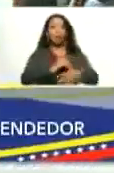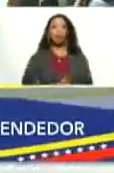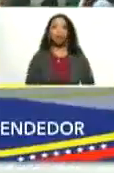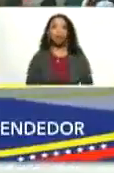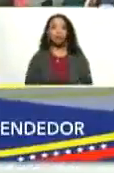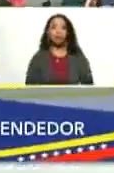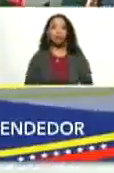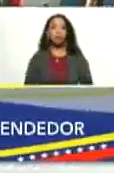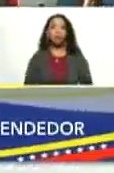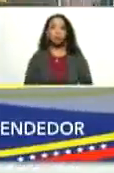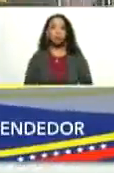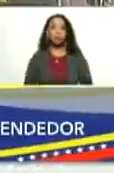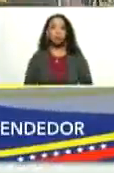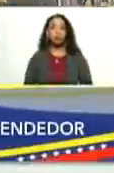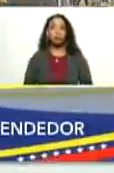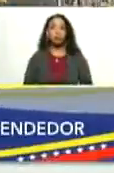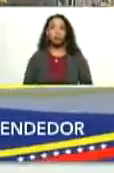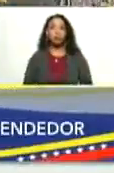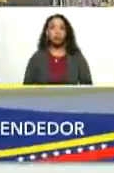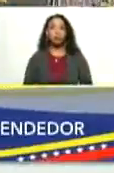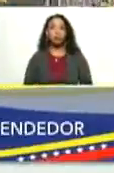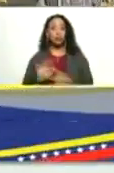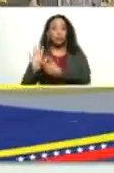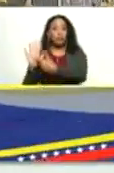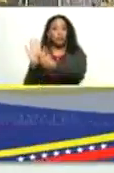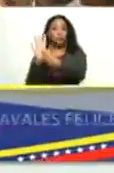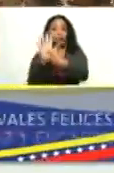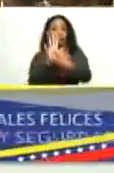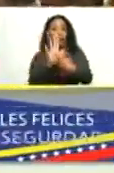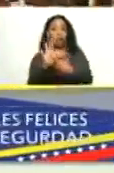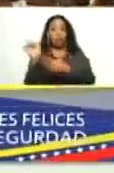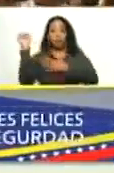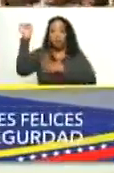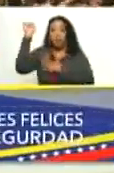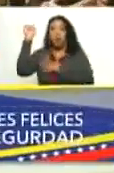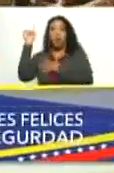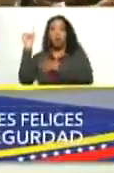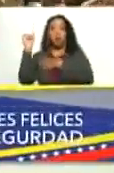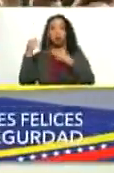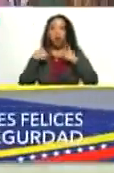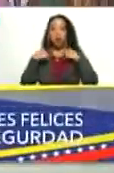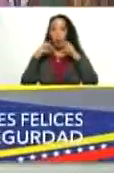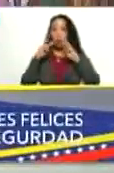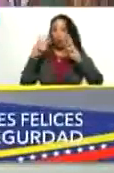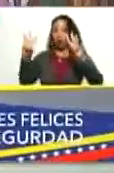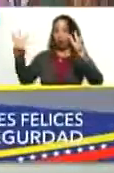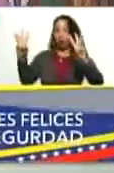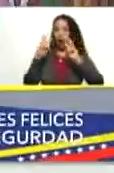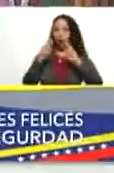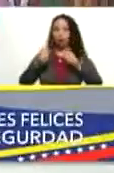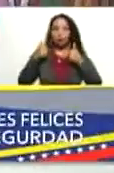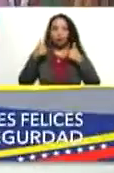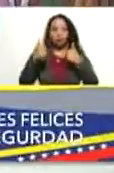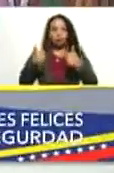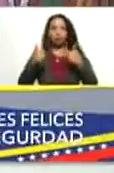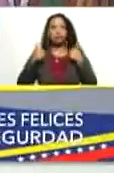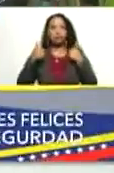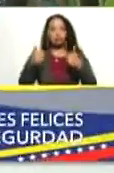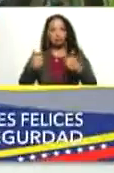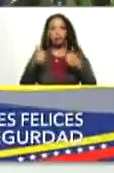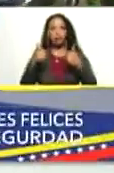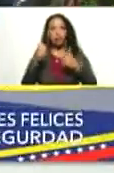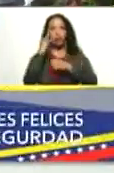de las presentaciones, de la coreografía. Yo quedé impresionado. La calidad es